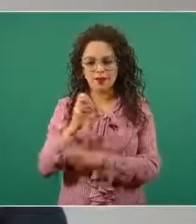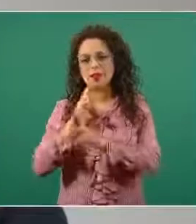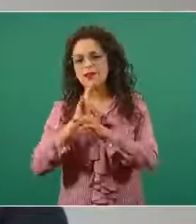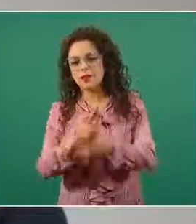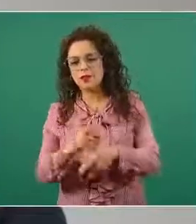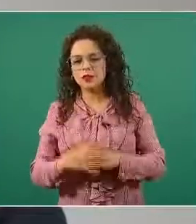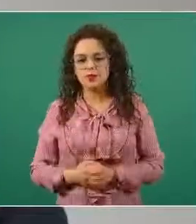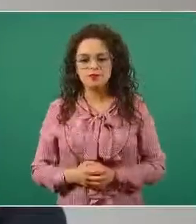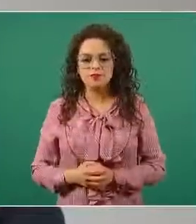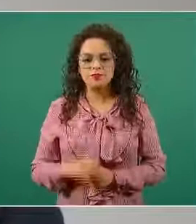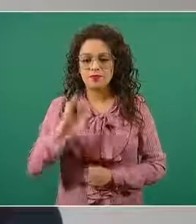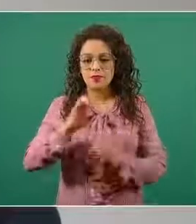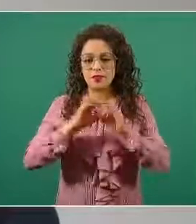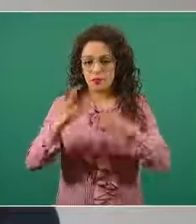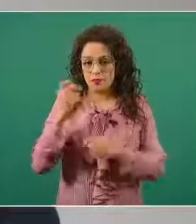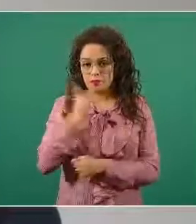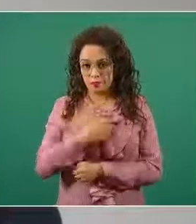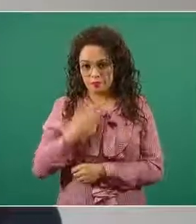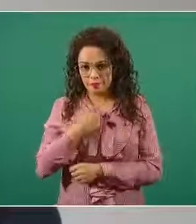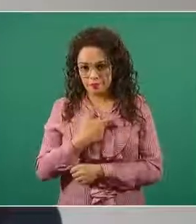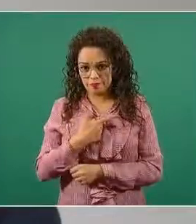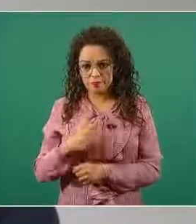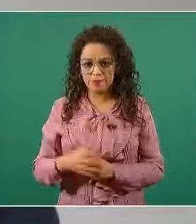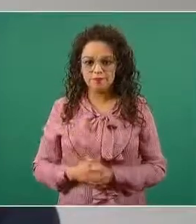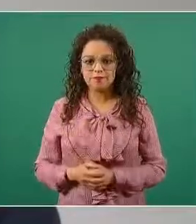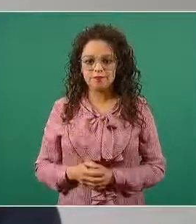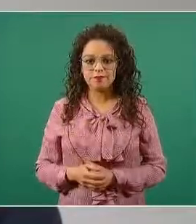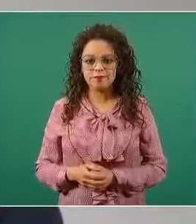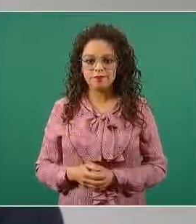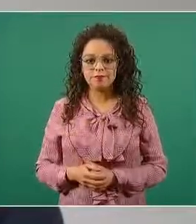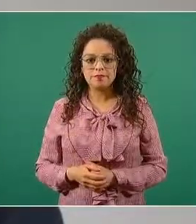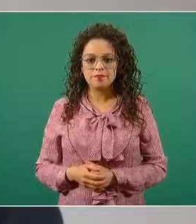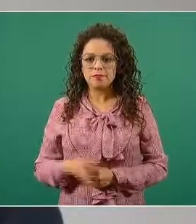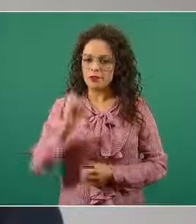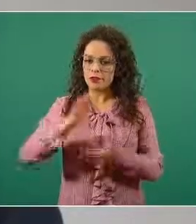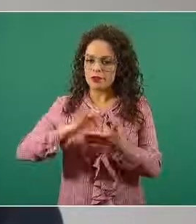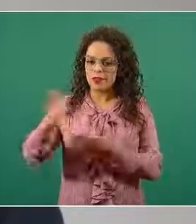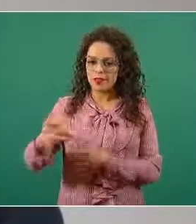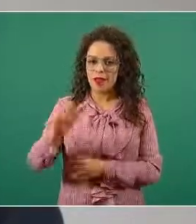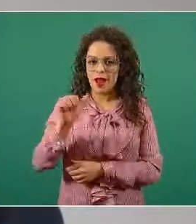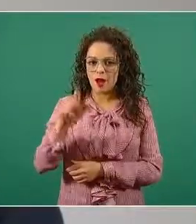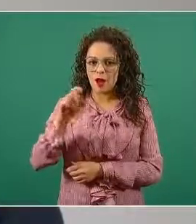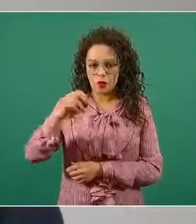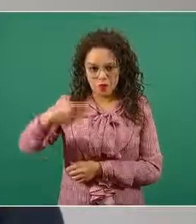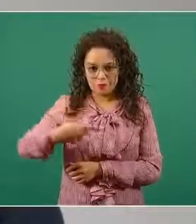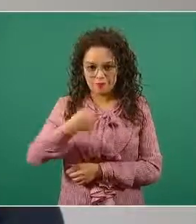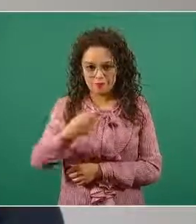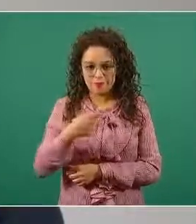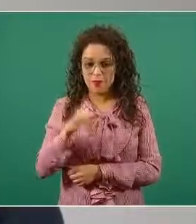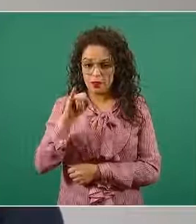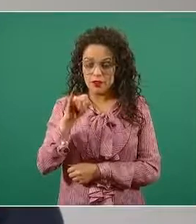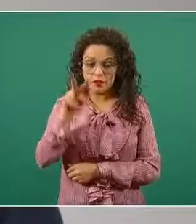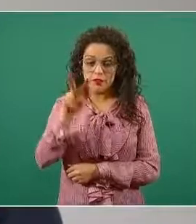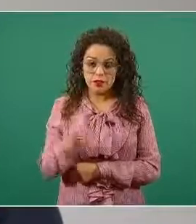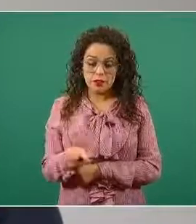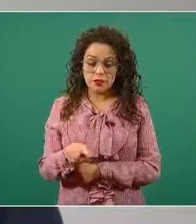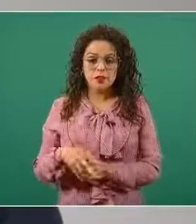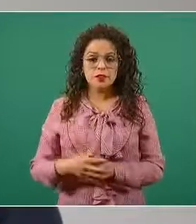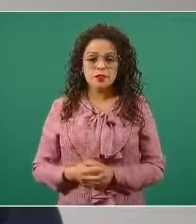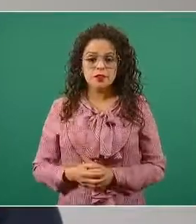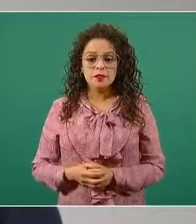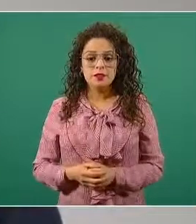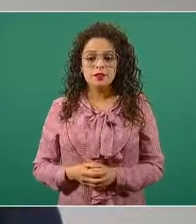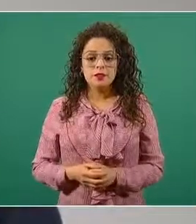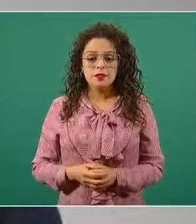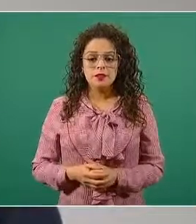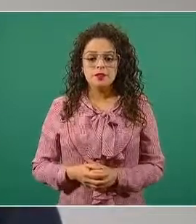Claro, con mucho gusto. Muchas gracias, estimado Arturo, por la pregunta. Efectivamente, ¿no? Es un poco el